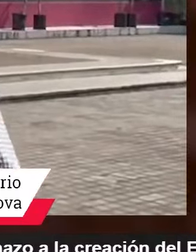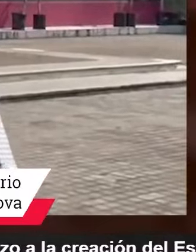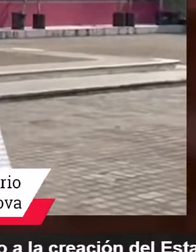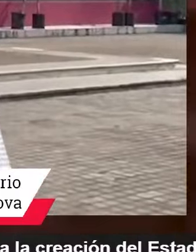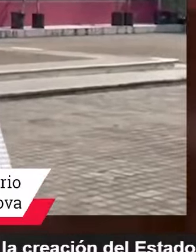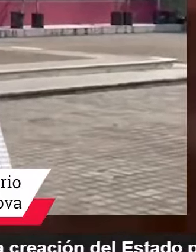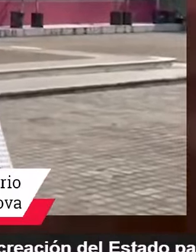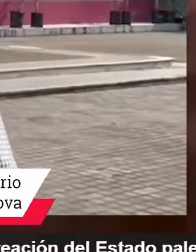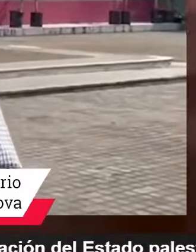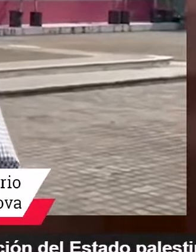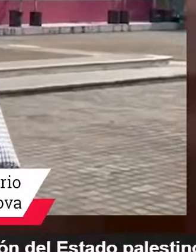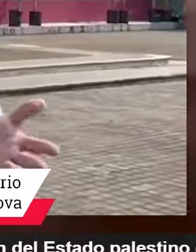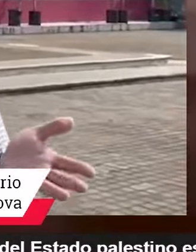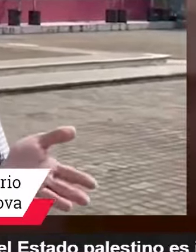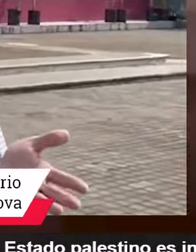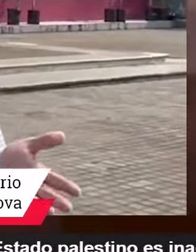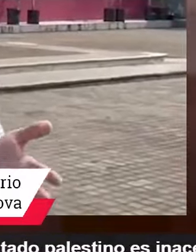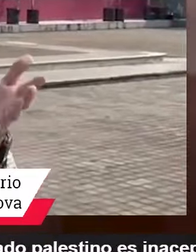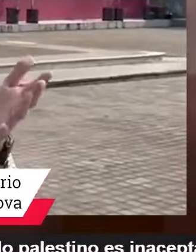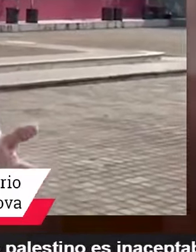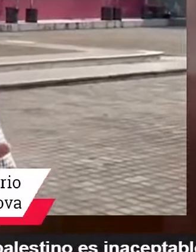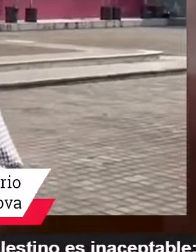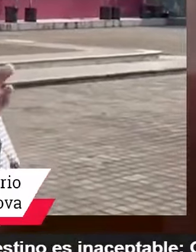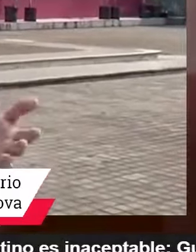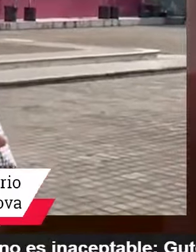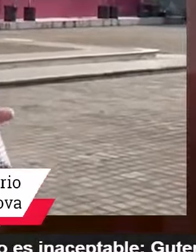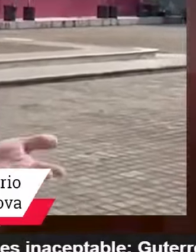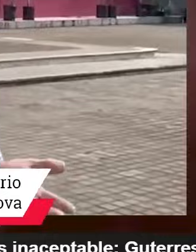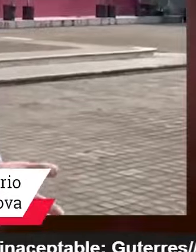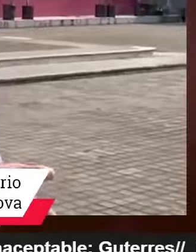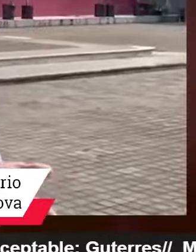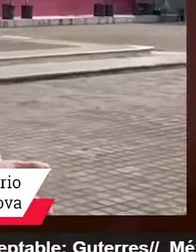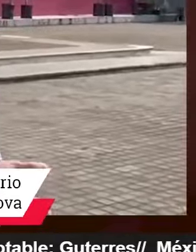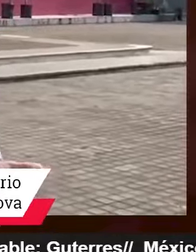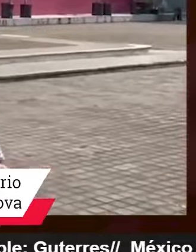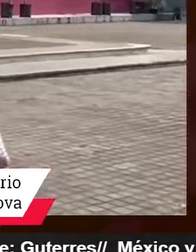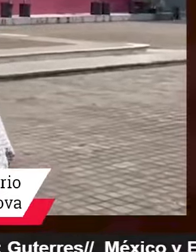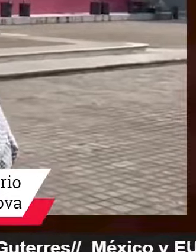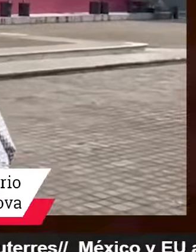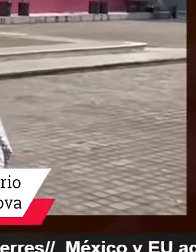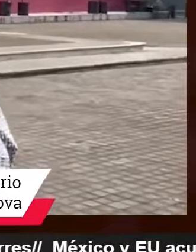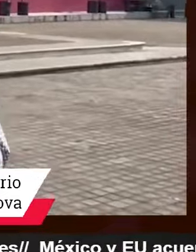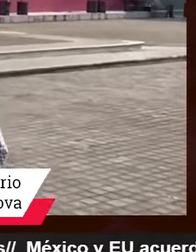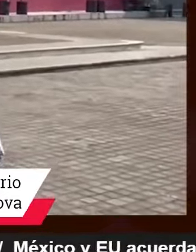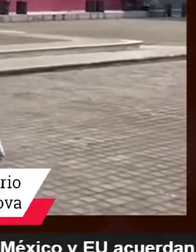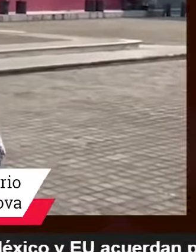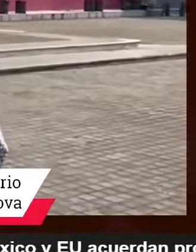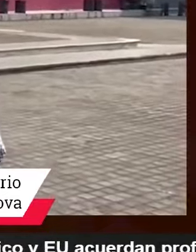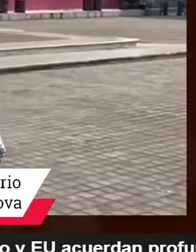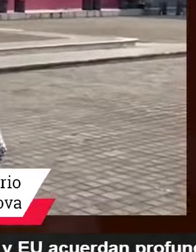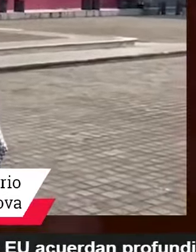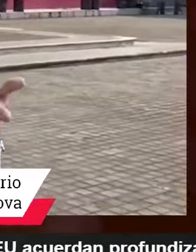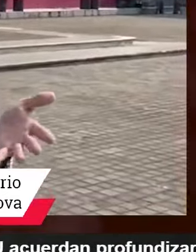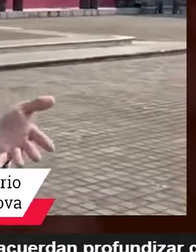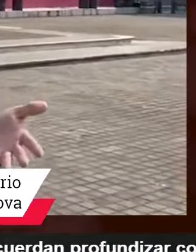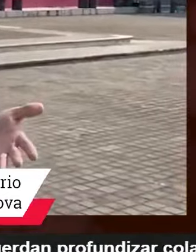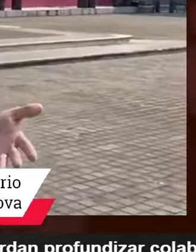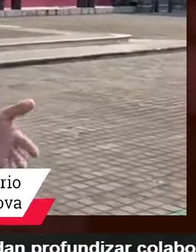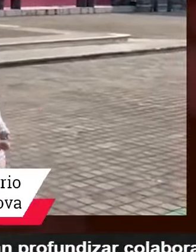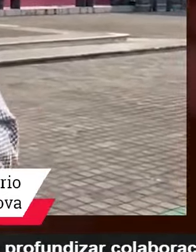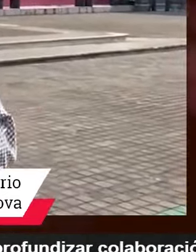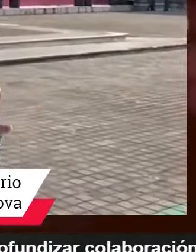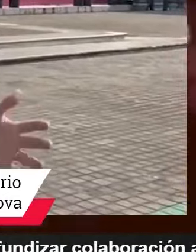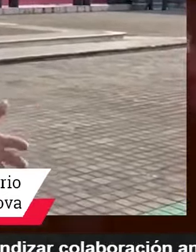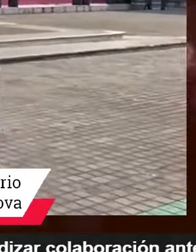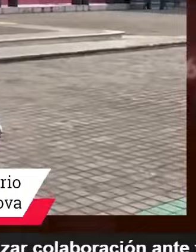propio diputado Sergio Gutiérrez pero también estaba ahí presente el representante del Pri diputado iram Hernández